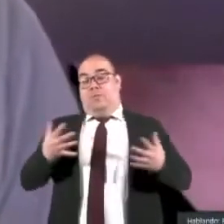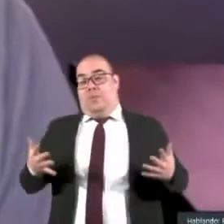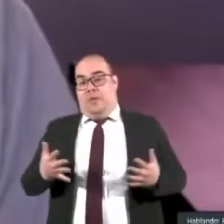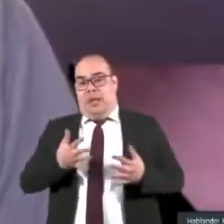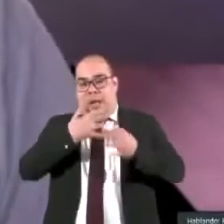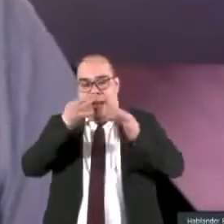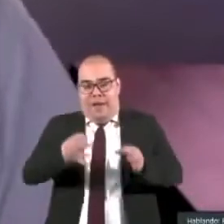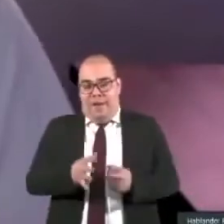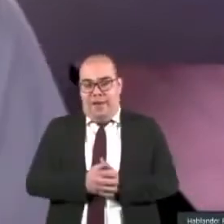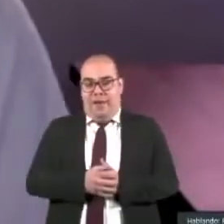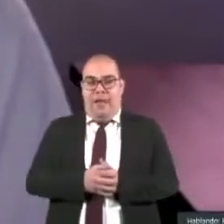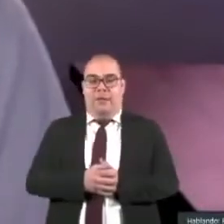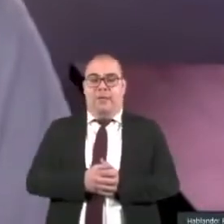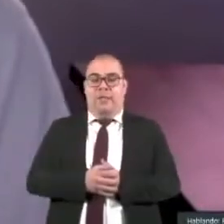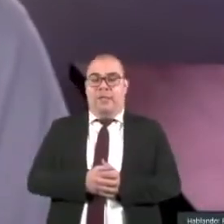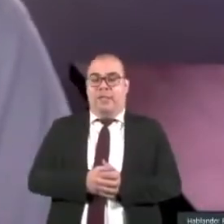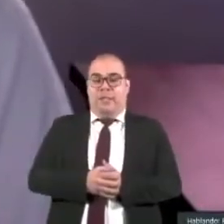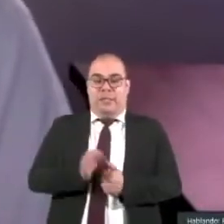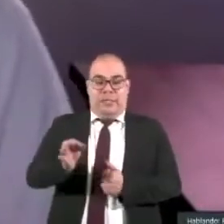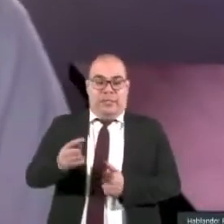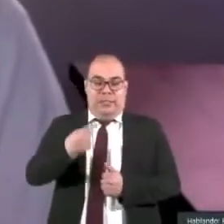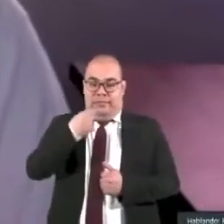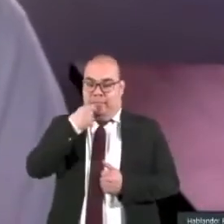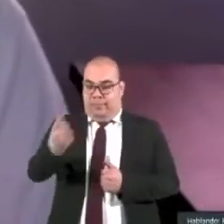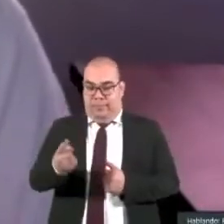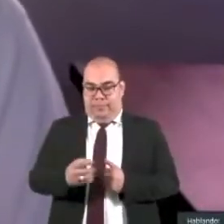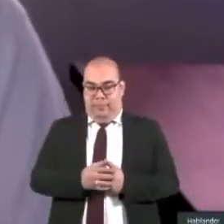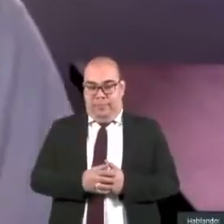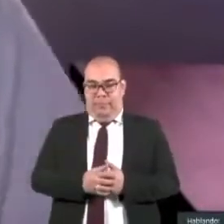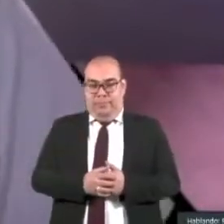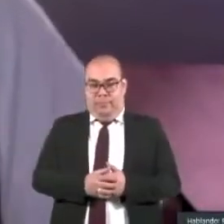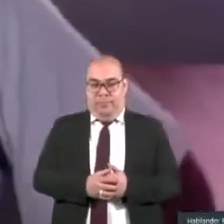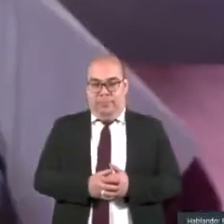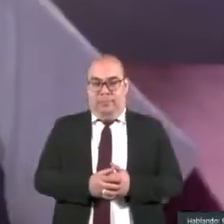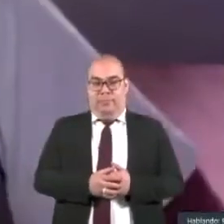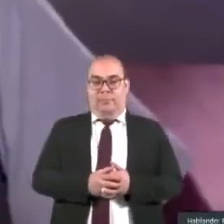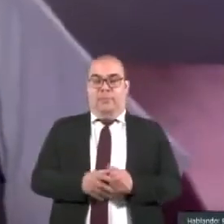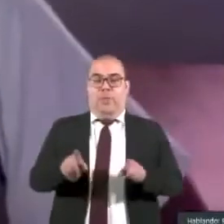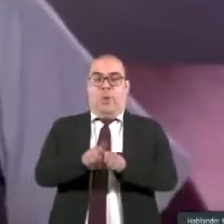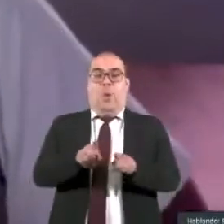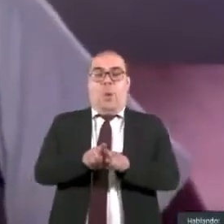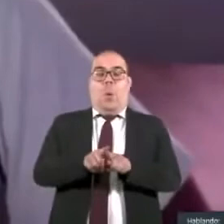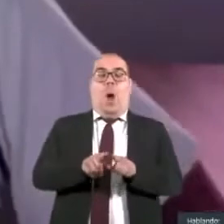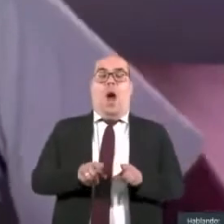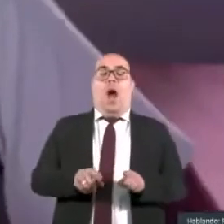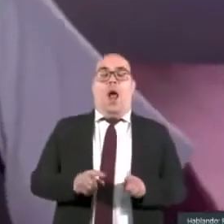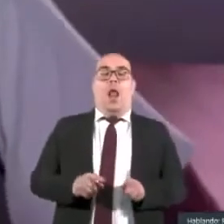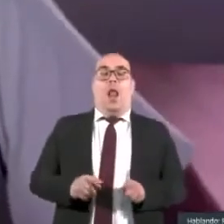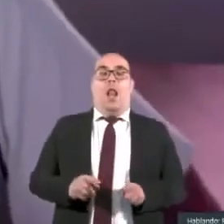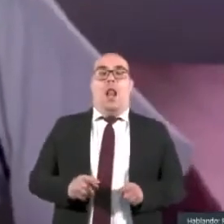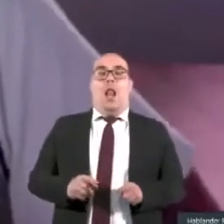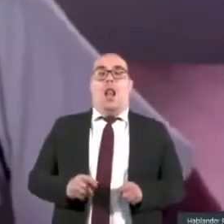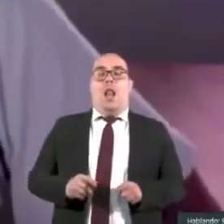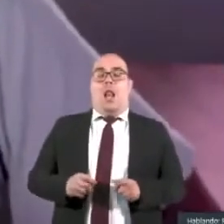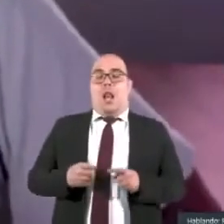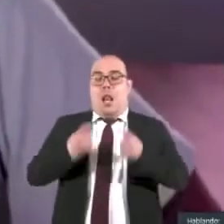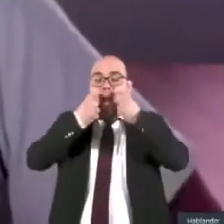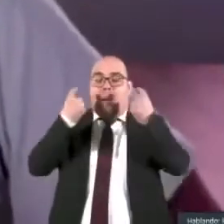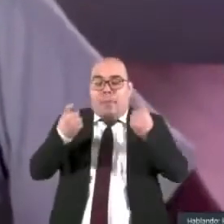es que siempre he dicho, no llego aquí como un pecador